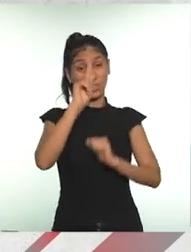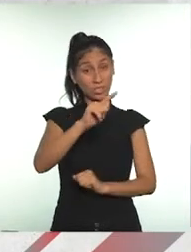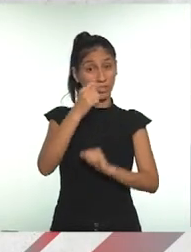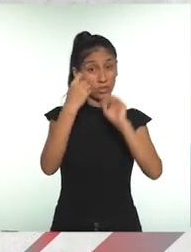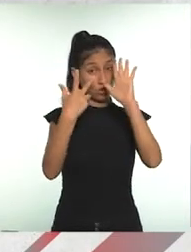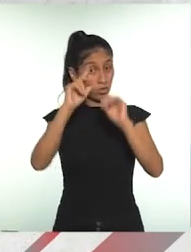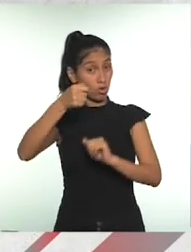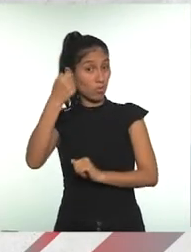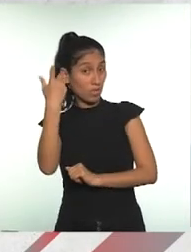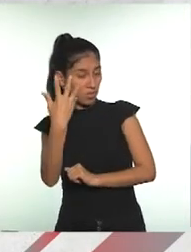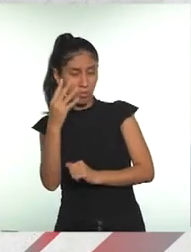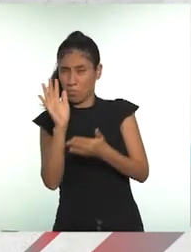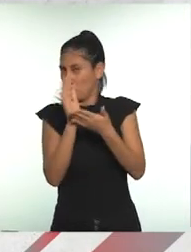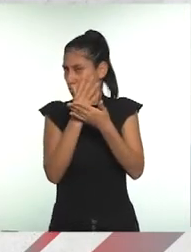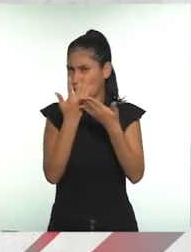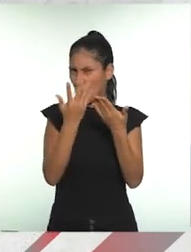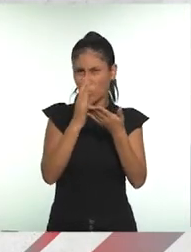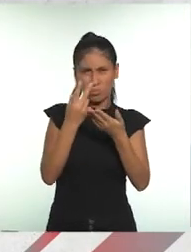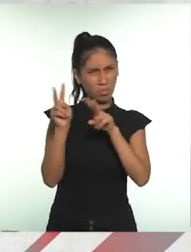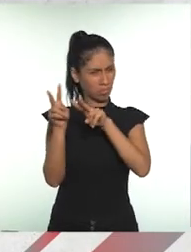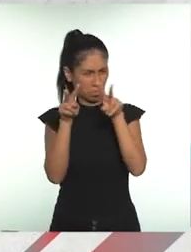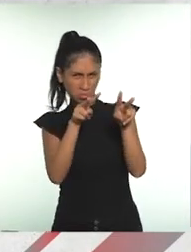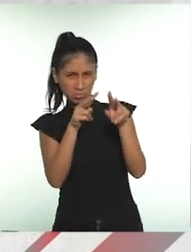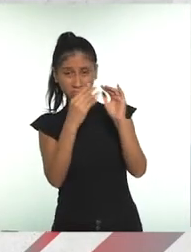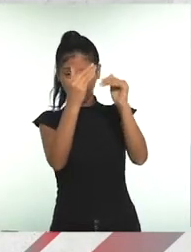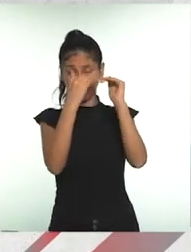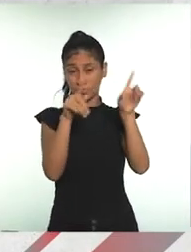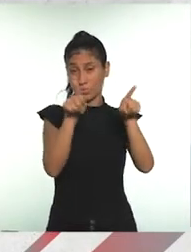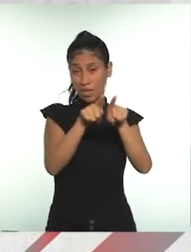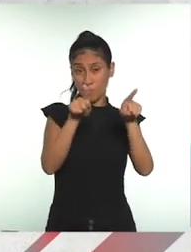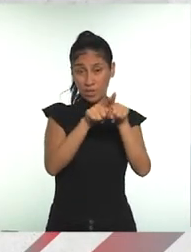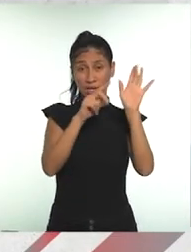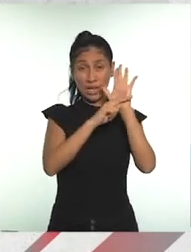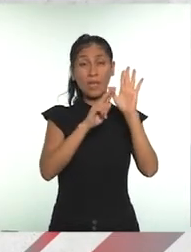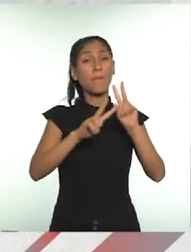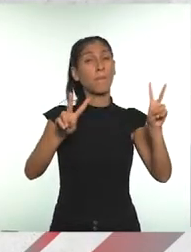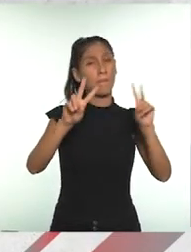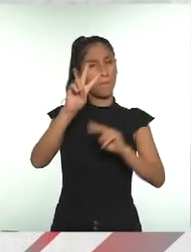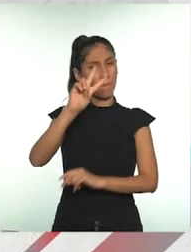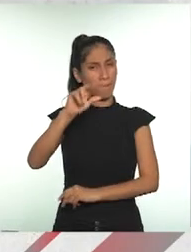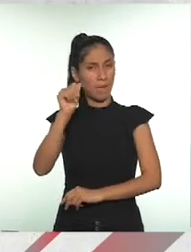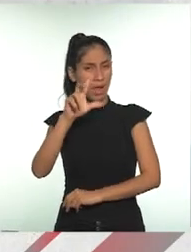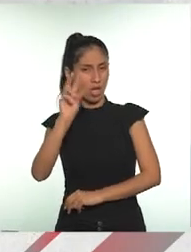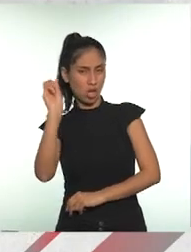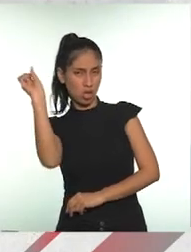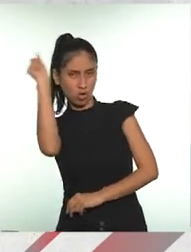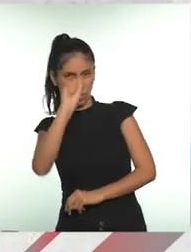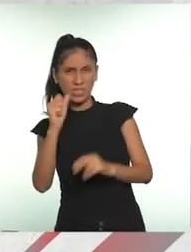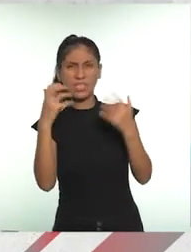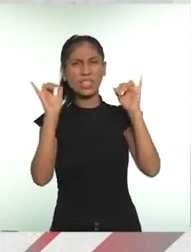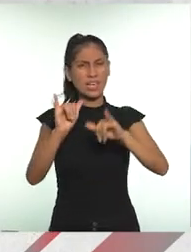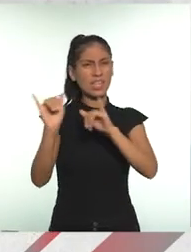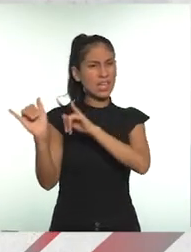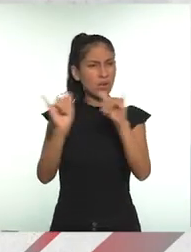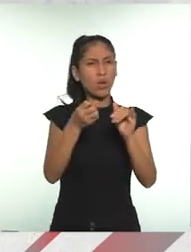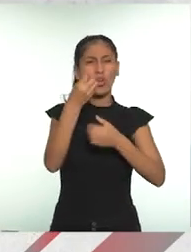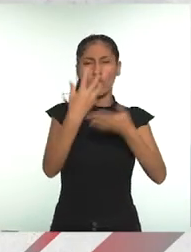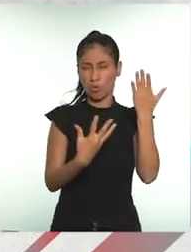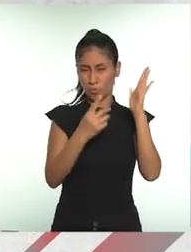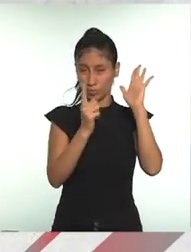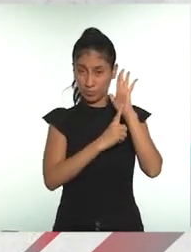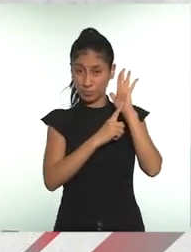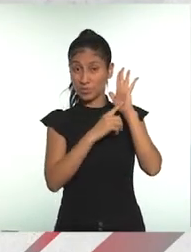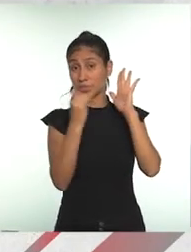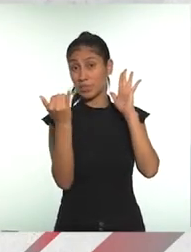18,5. Cabe comentar aquí que si bien no resultarán valores infinitos negativos, matemáticamente quedaría representado así, pero habría